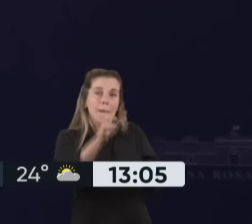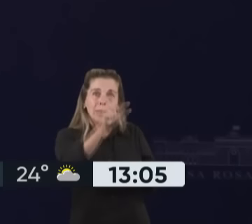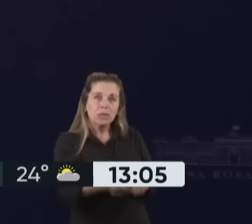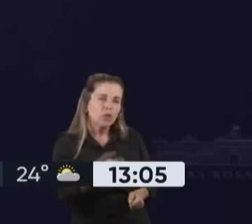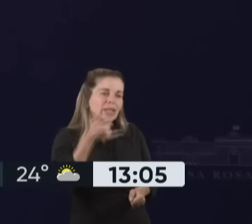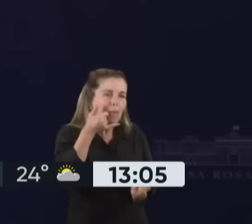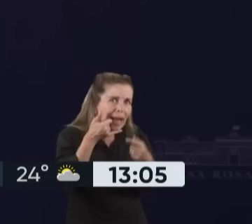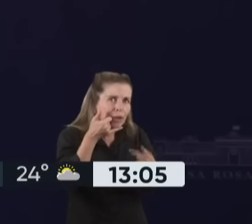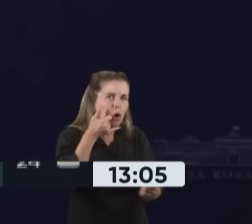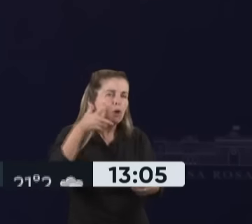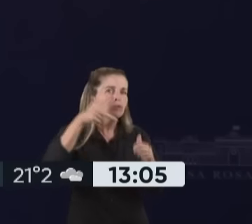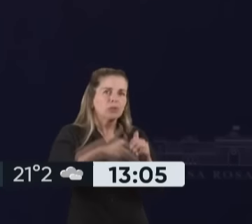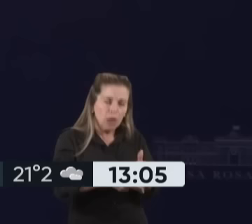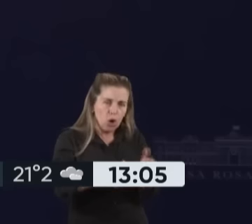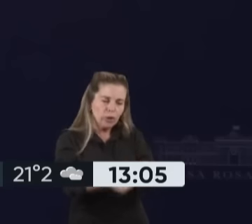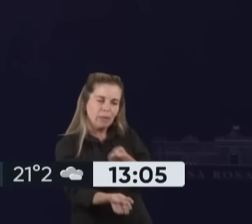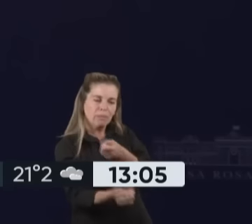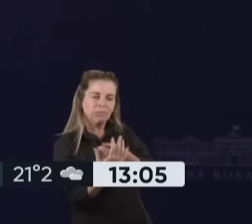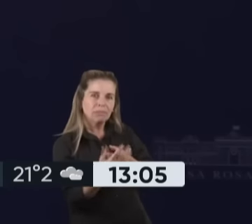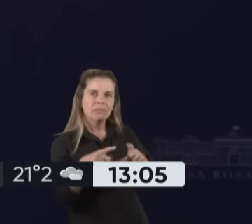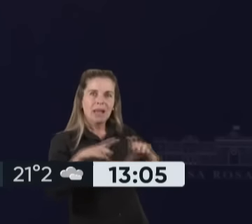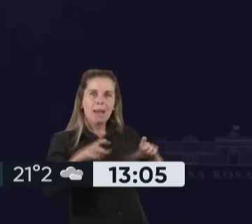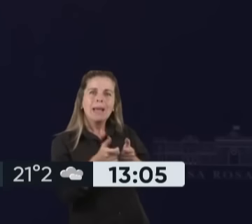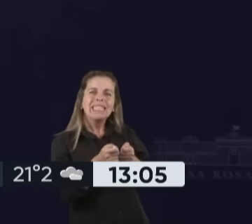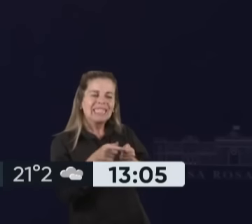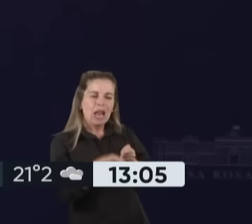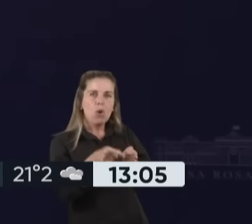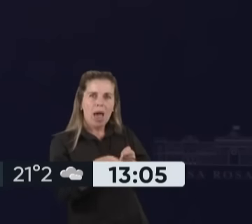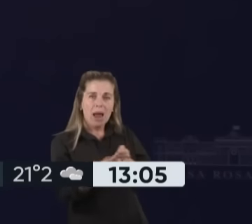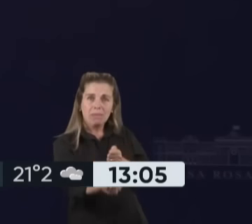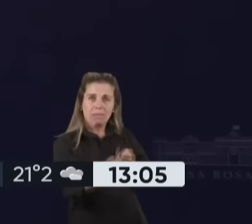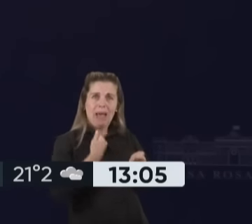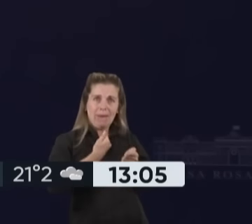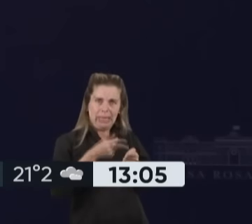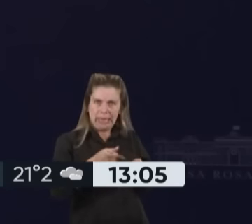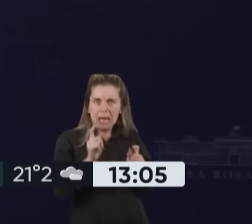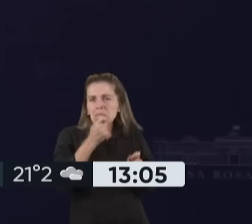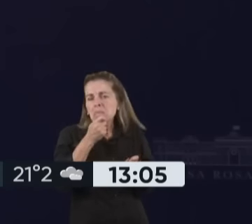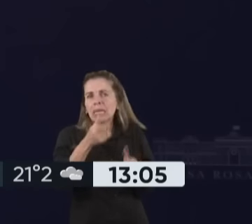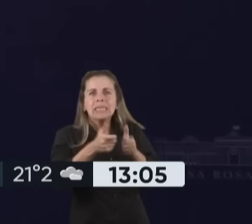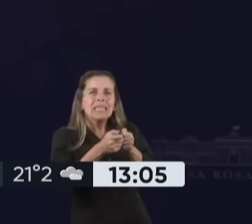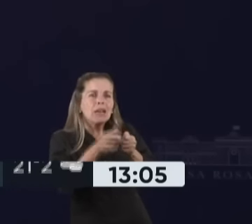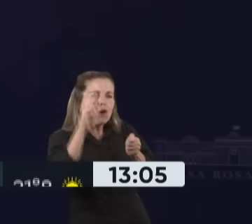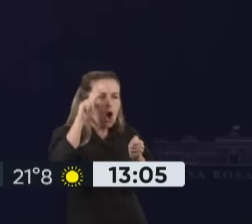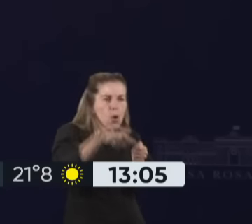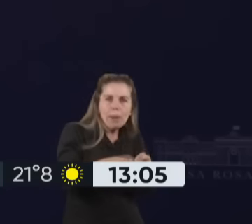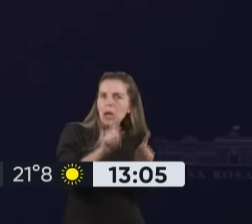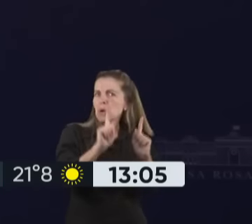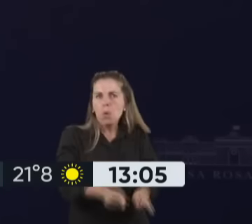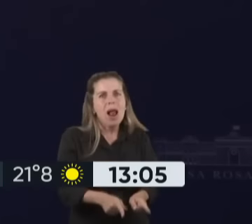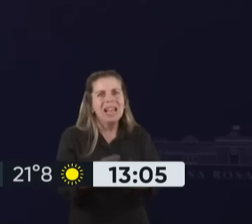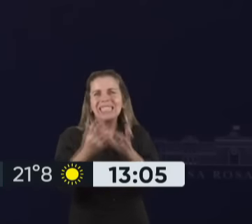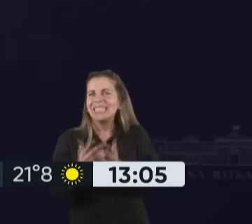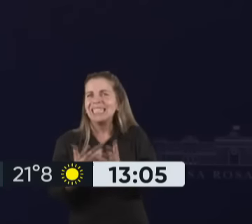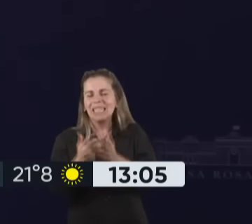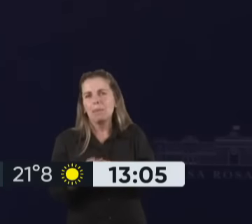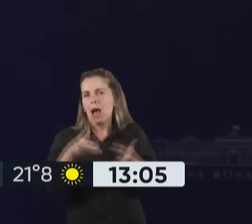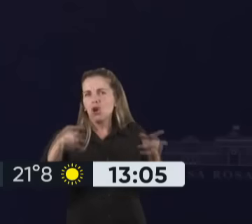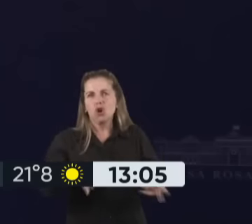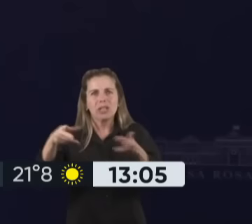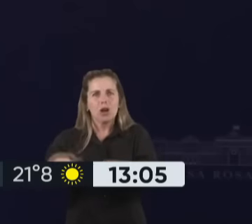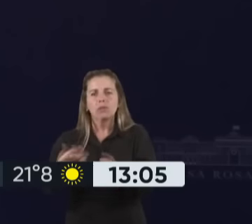de que desaparezca de la pantalla. La alerta se va a enviar incluso si la red está congestionada y sin importar qué operadora